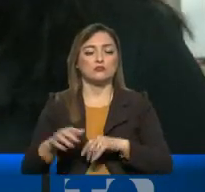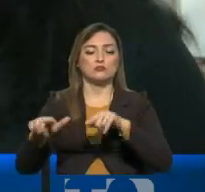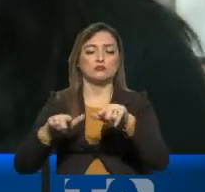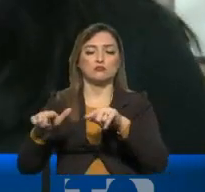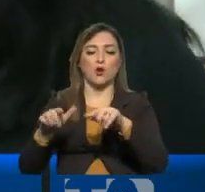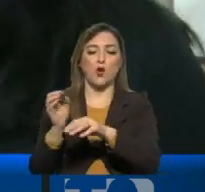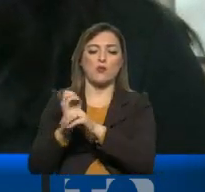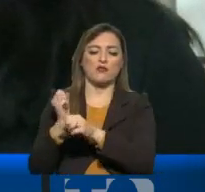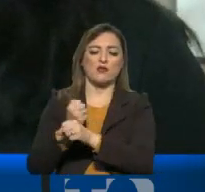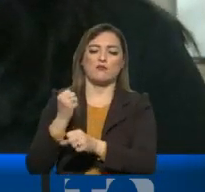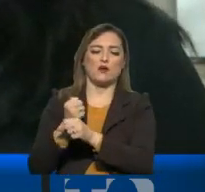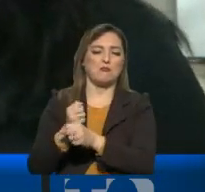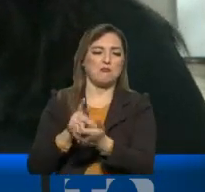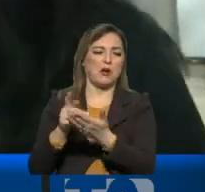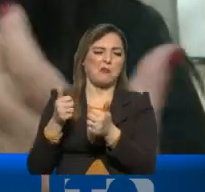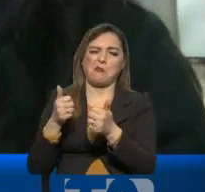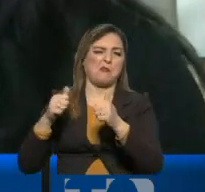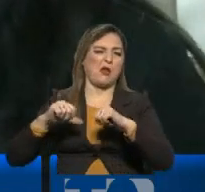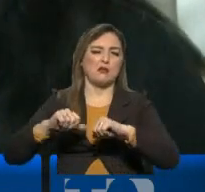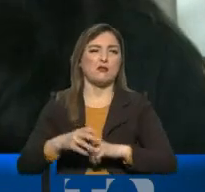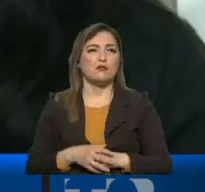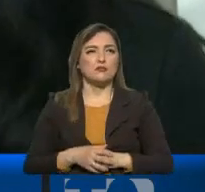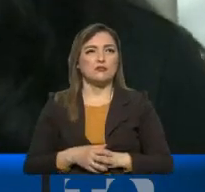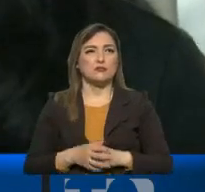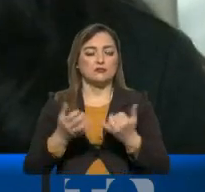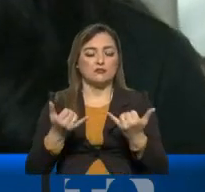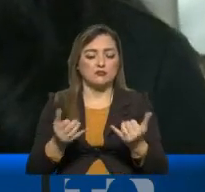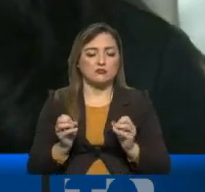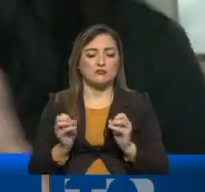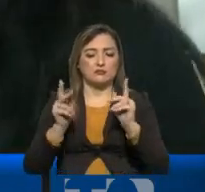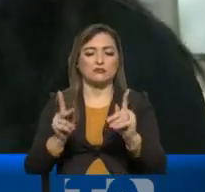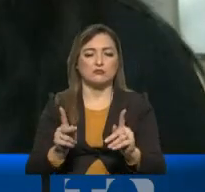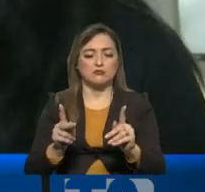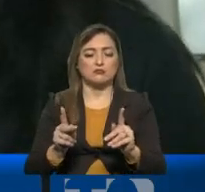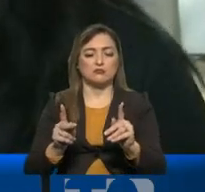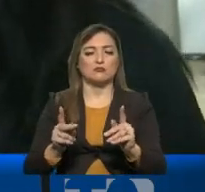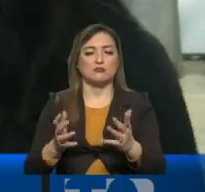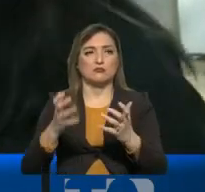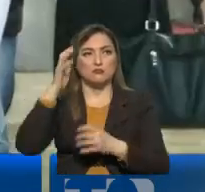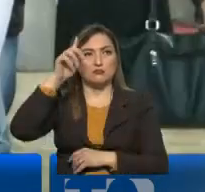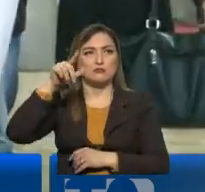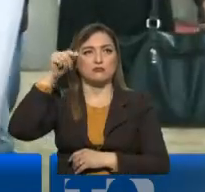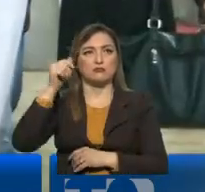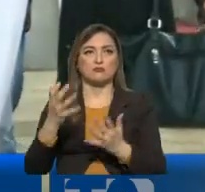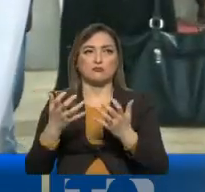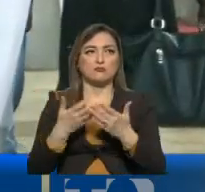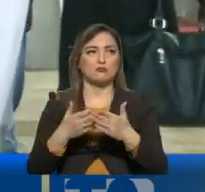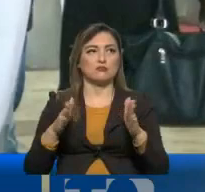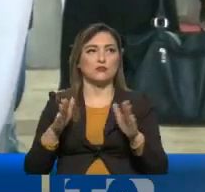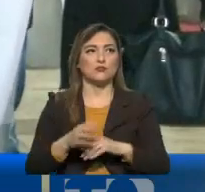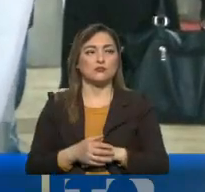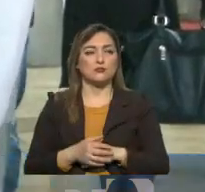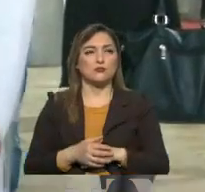sectores. Entonces, nos trae la alegría de que ahora haya una apertura por parte del señor Lasso. Después de